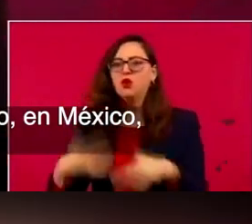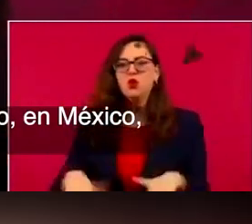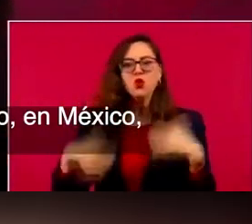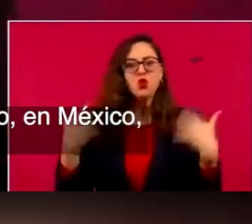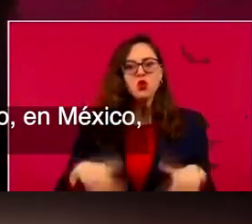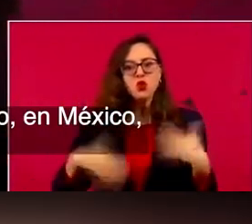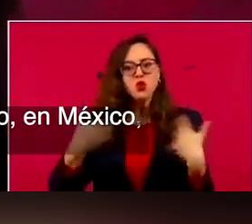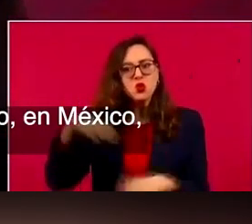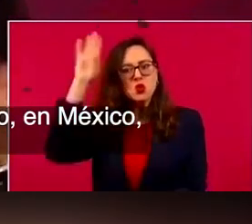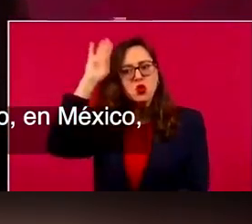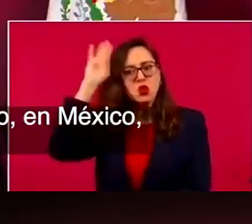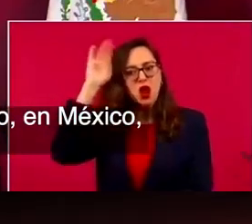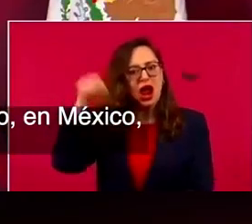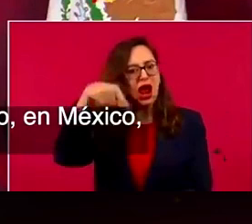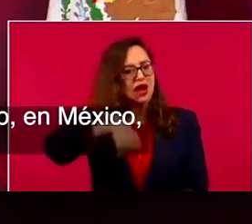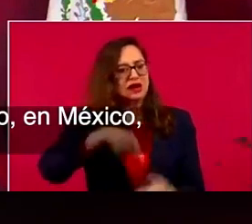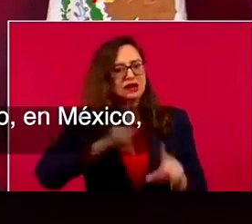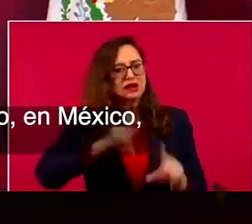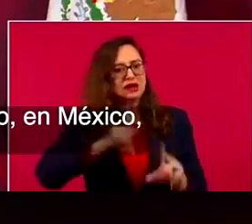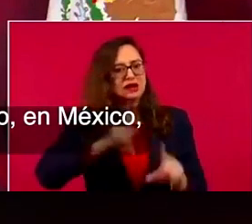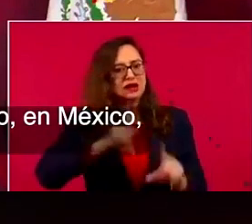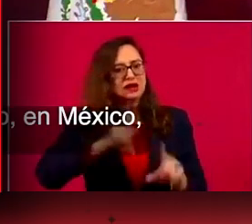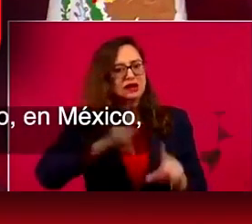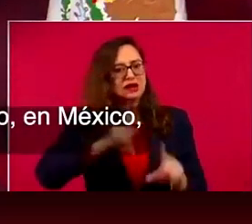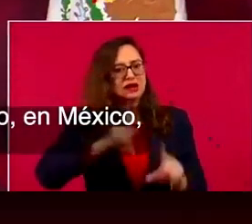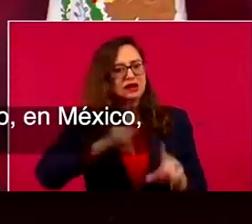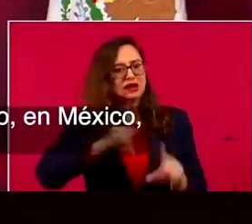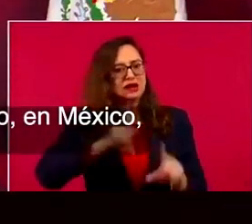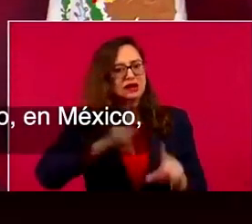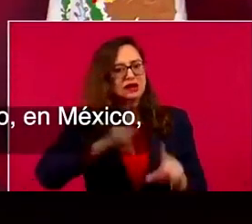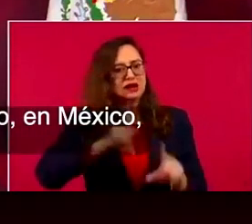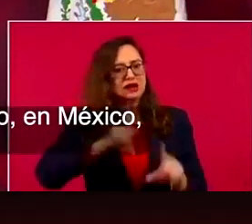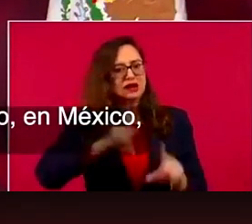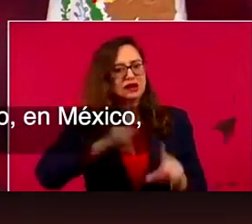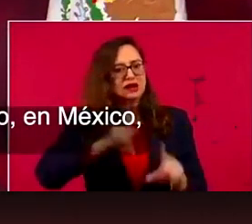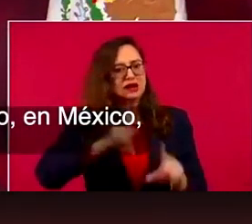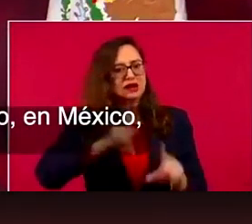México. Son carísimas. Dale en me gusta,